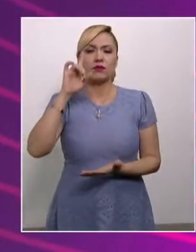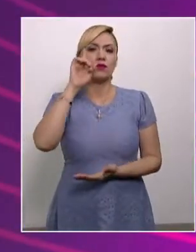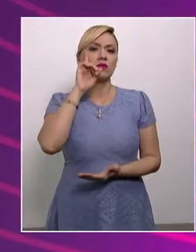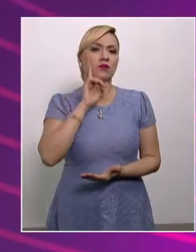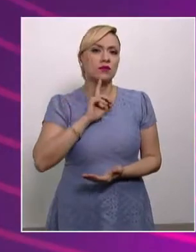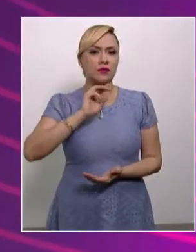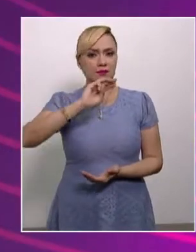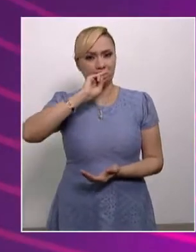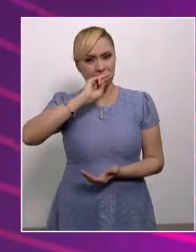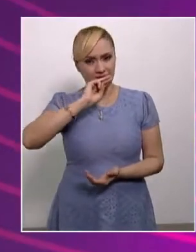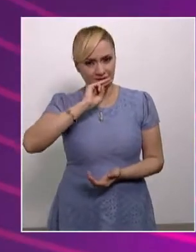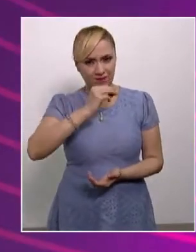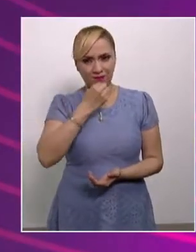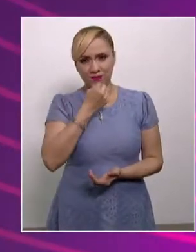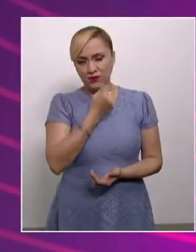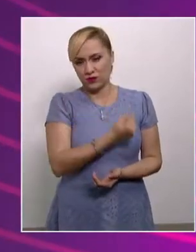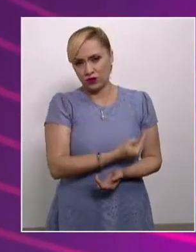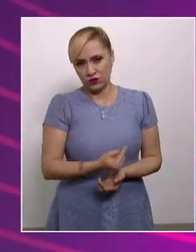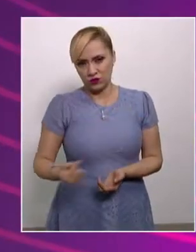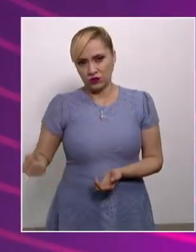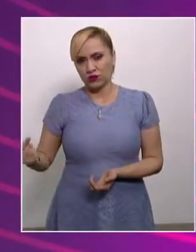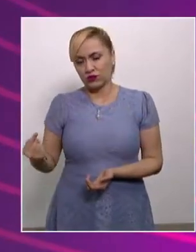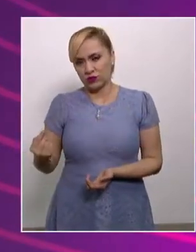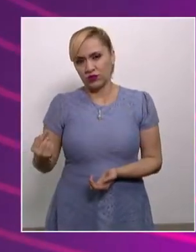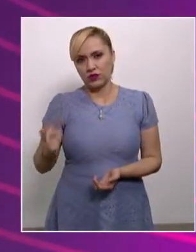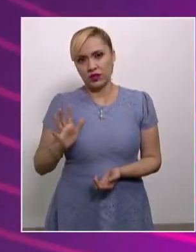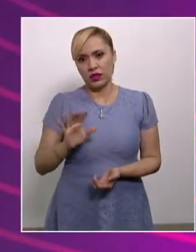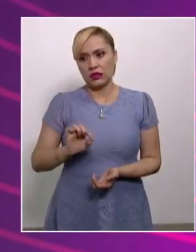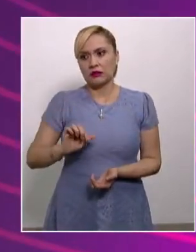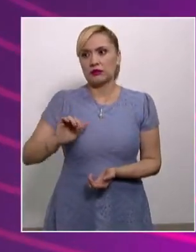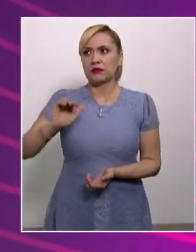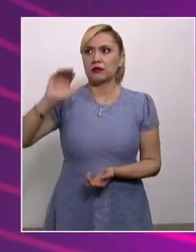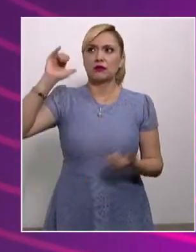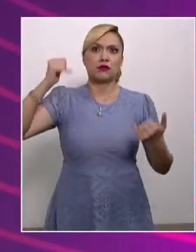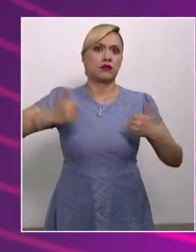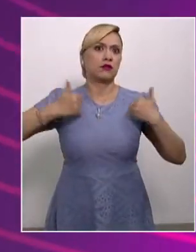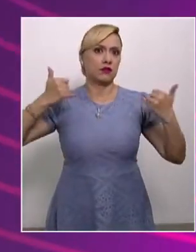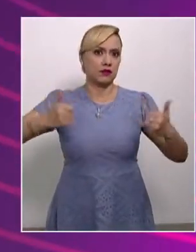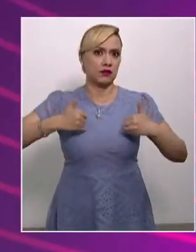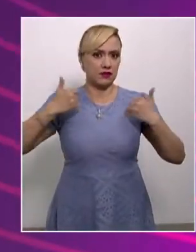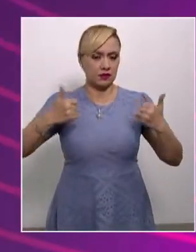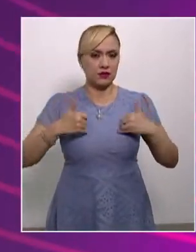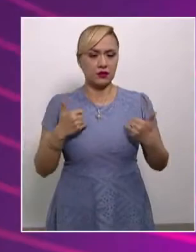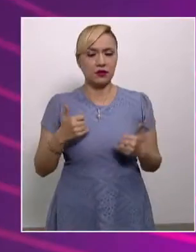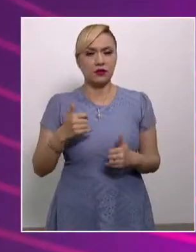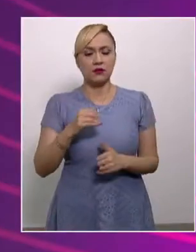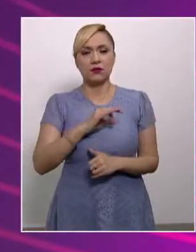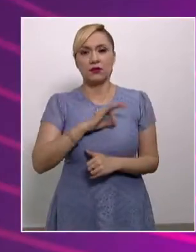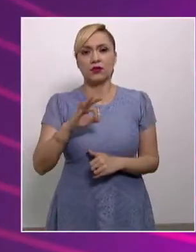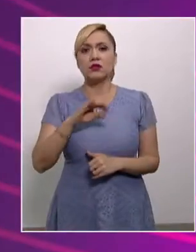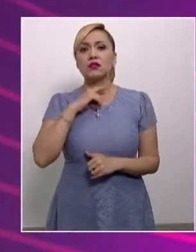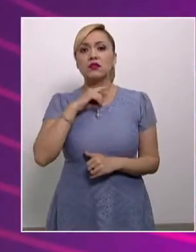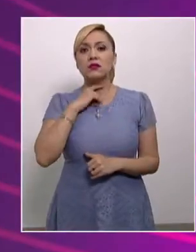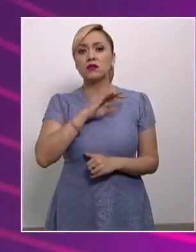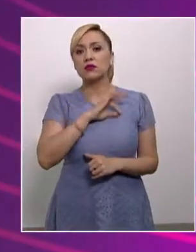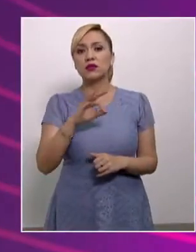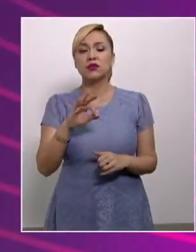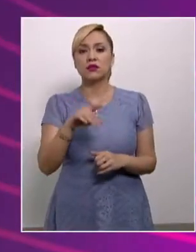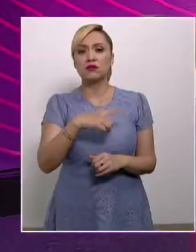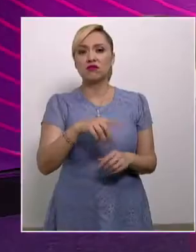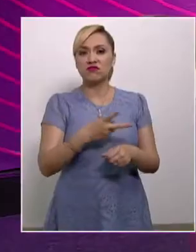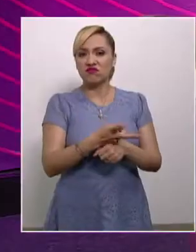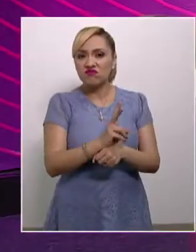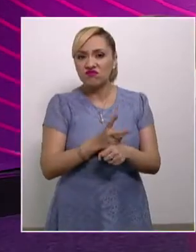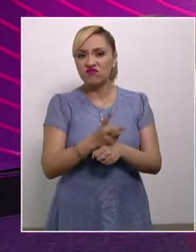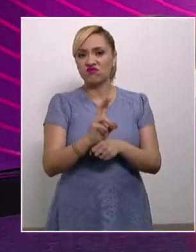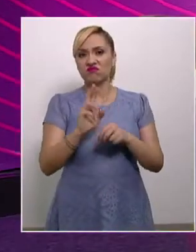son madres de niños ya casi adolescentes, que tienen esta amenaza del reclutamiento forzado por parte de las pandillas.